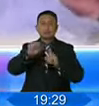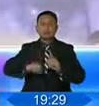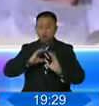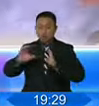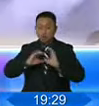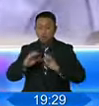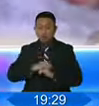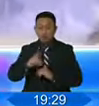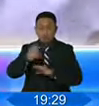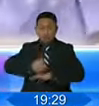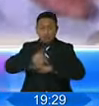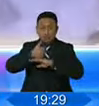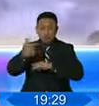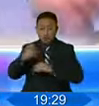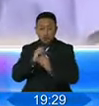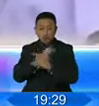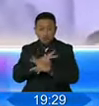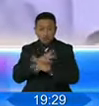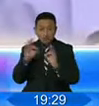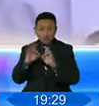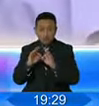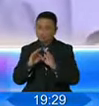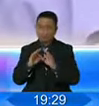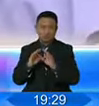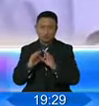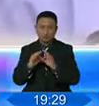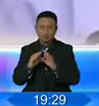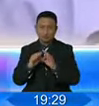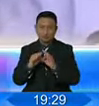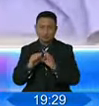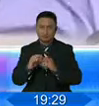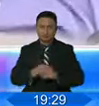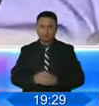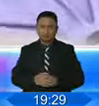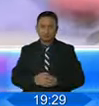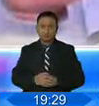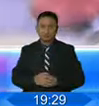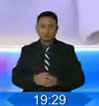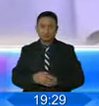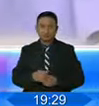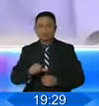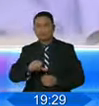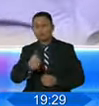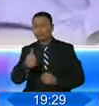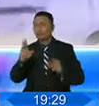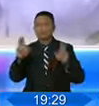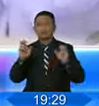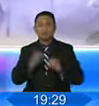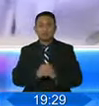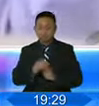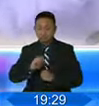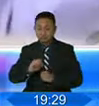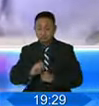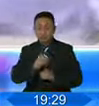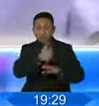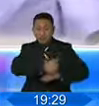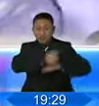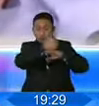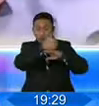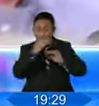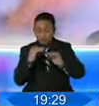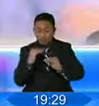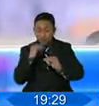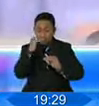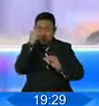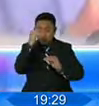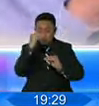sistema de comunicación a los superiores no es por el Twitter ni por las redes sociales. Eso es otras circunstancias, tienen que ser comunicados dentro de una estructura